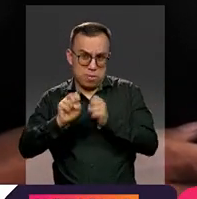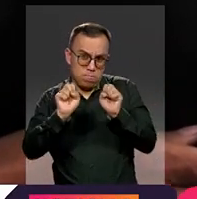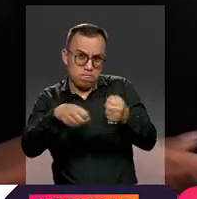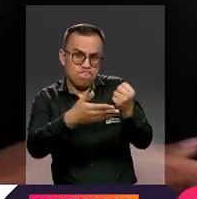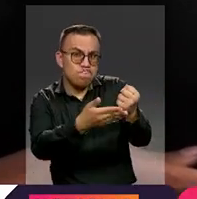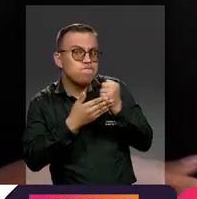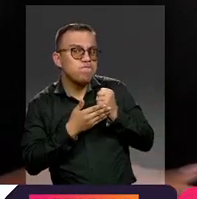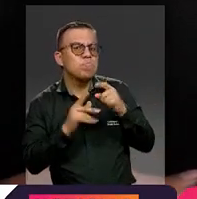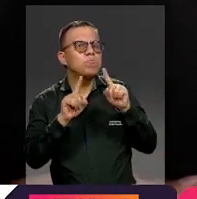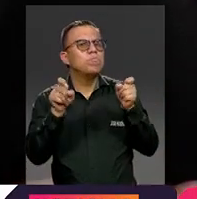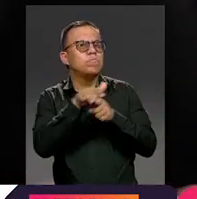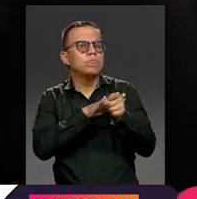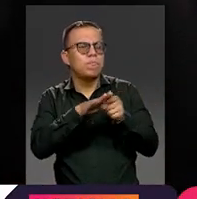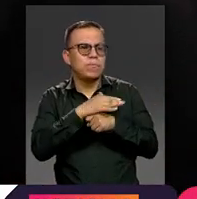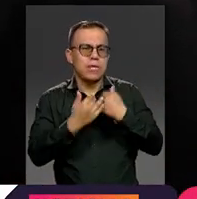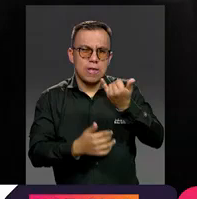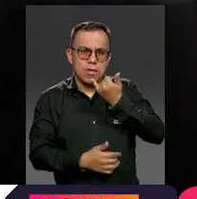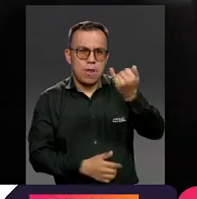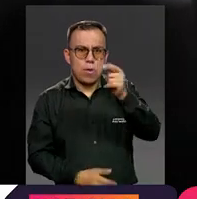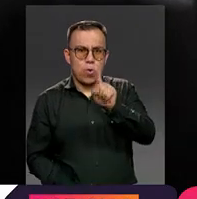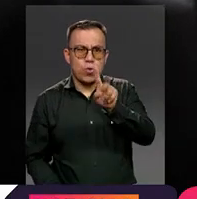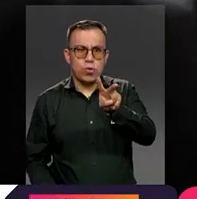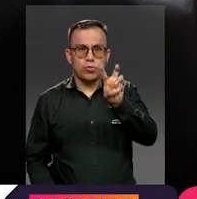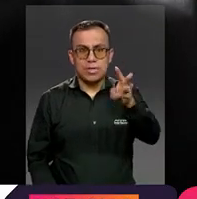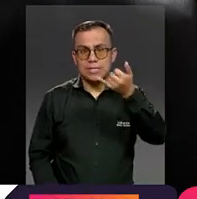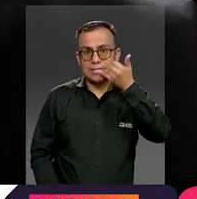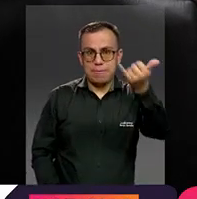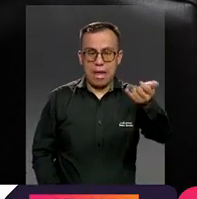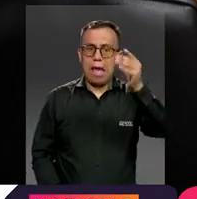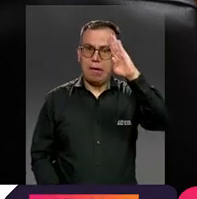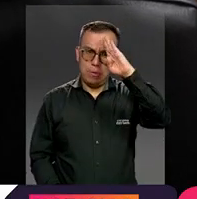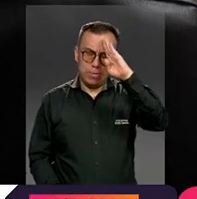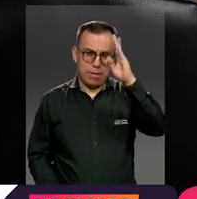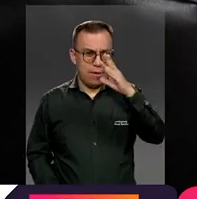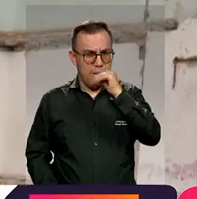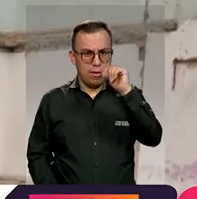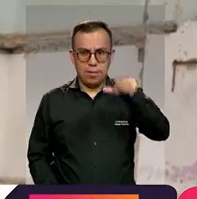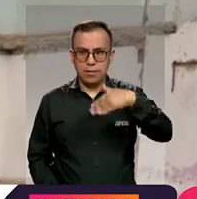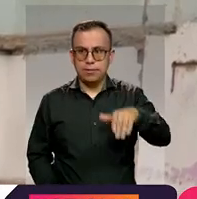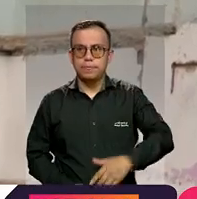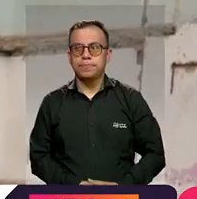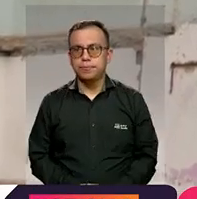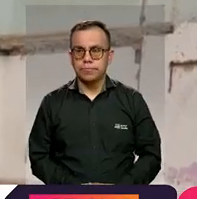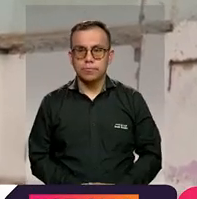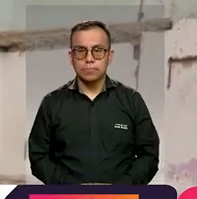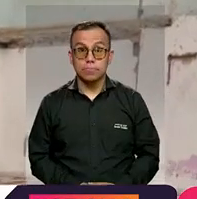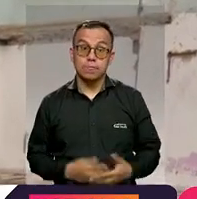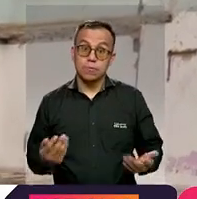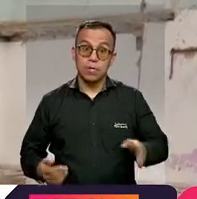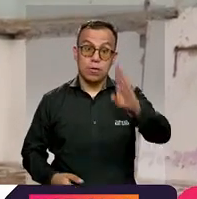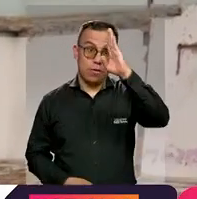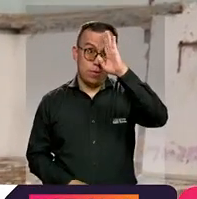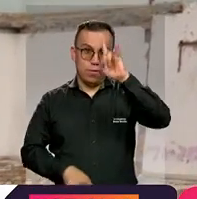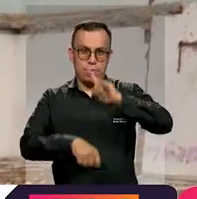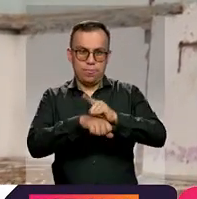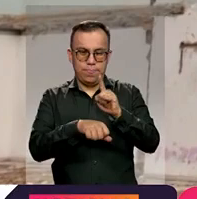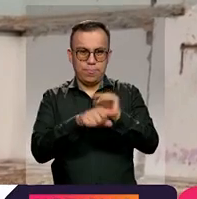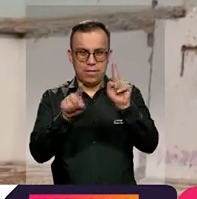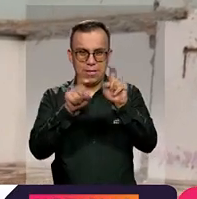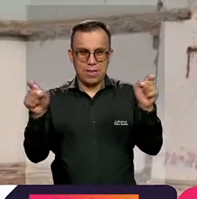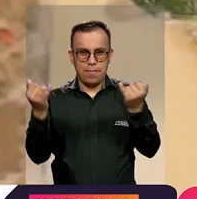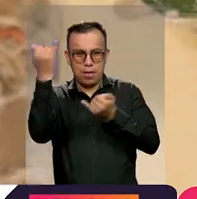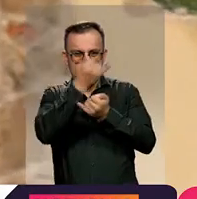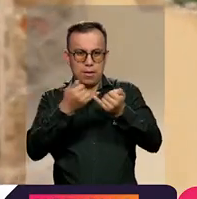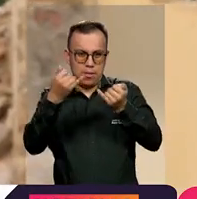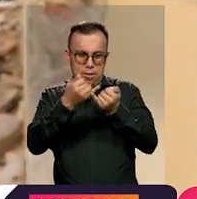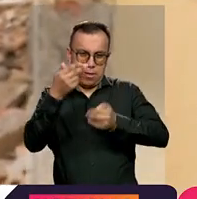podría colaborar con eso, es que yo he llamado a la policía y nada. No está pago. El supervisor de vigilancia, a quien le protegemos la